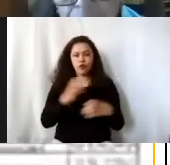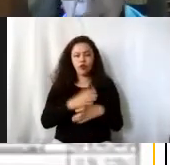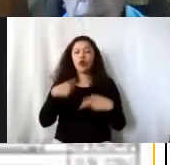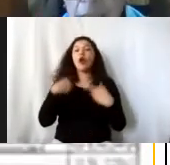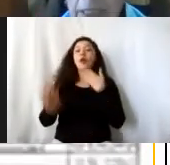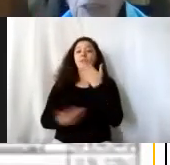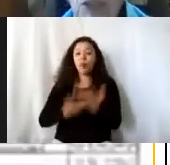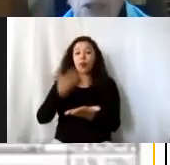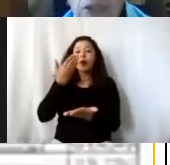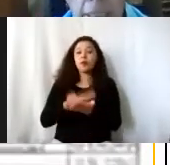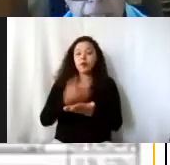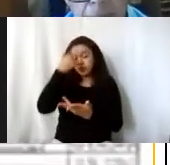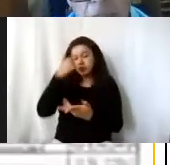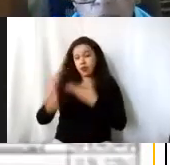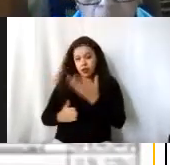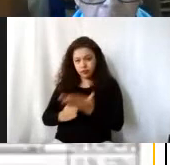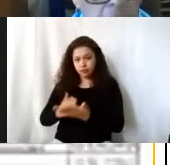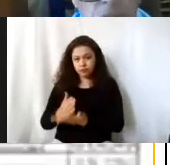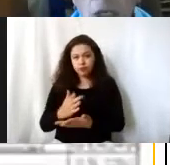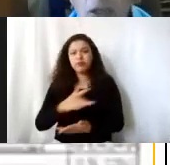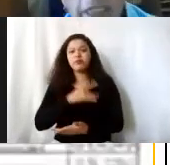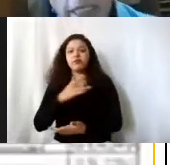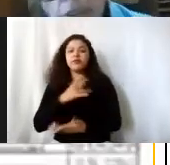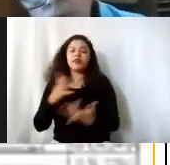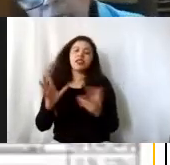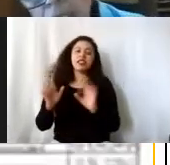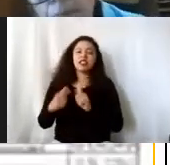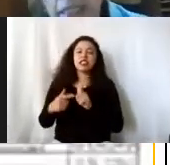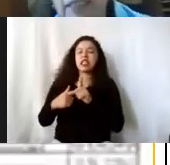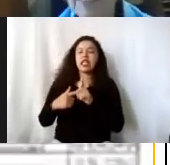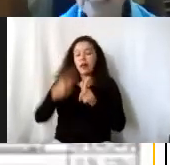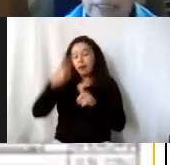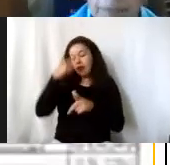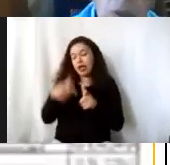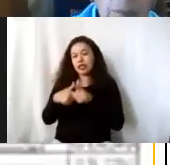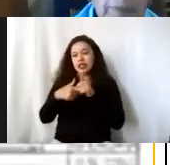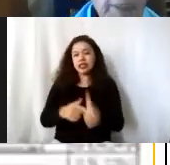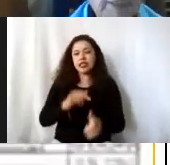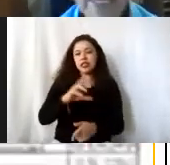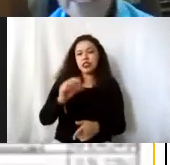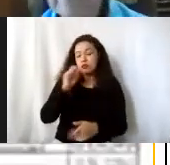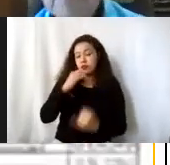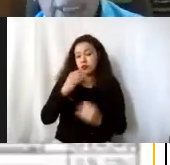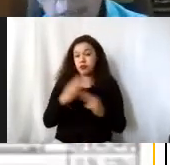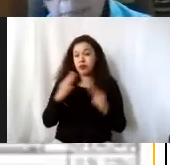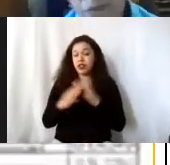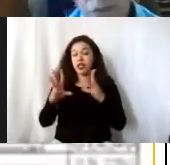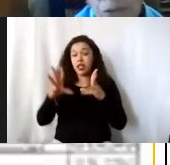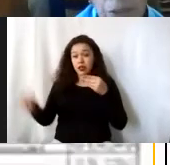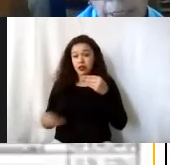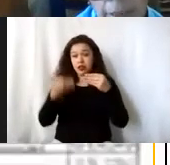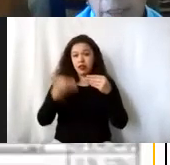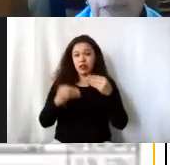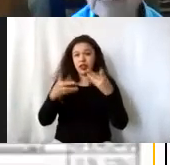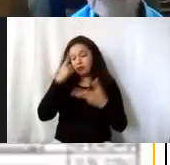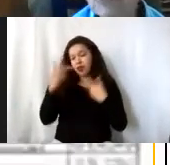de intervención, de seguimiento de casos. O sea, es una herramienta que también complementa en mi hacer